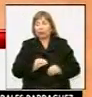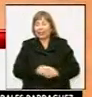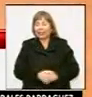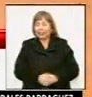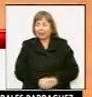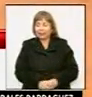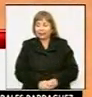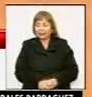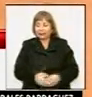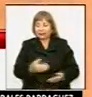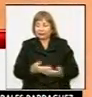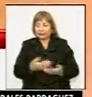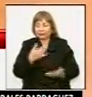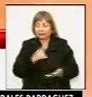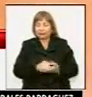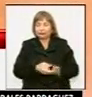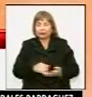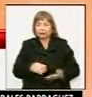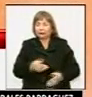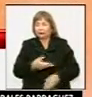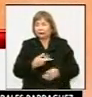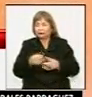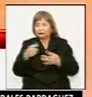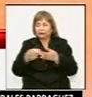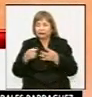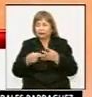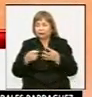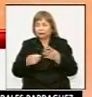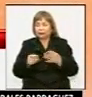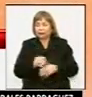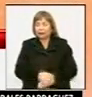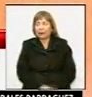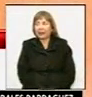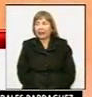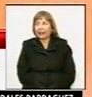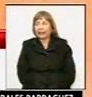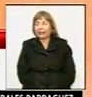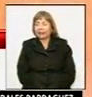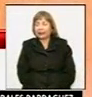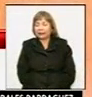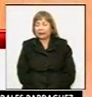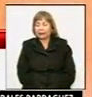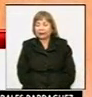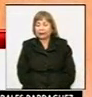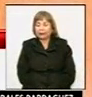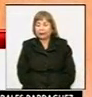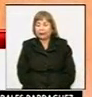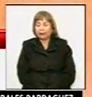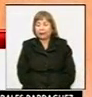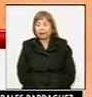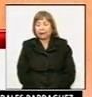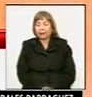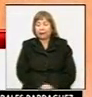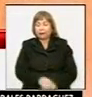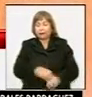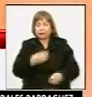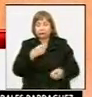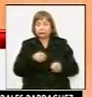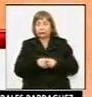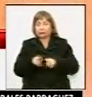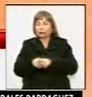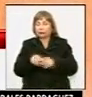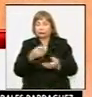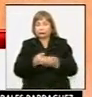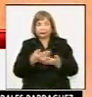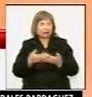árbol, el agua, el Huarmacuya, y tantas otras cosas que se puede hacer en el Ministerio de Cultura, y cuando aparece este tipo de